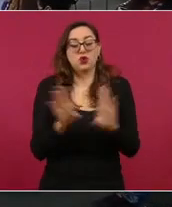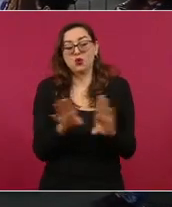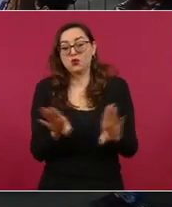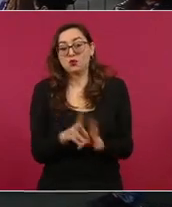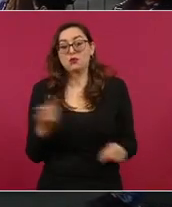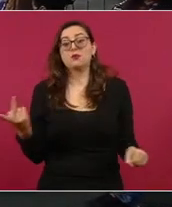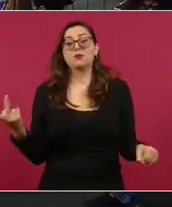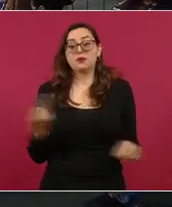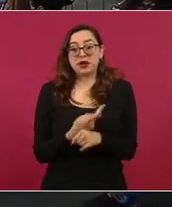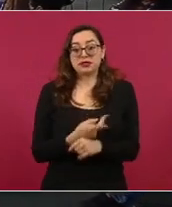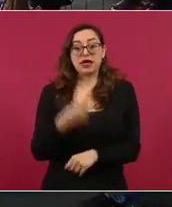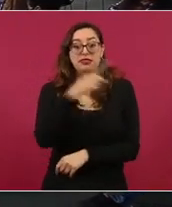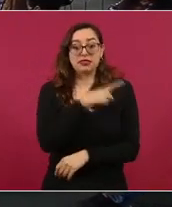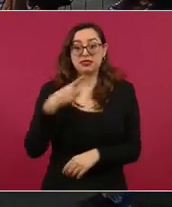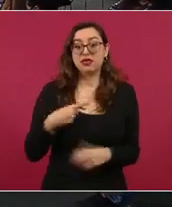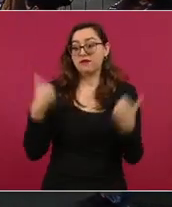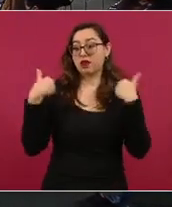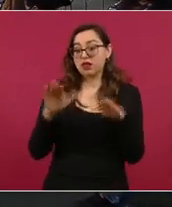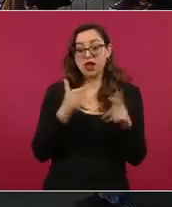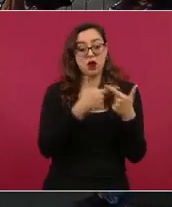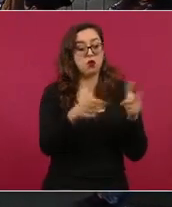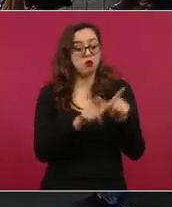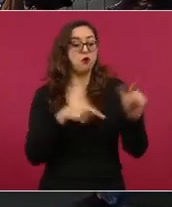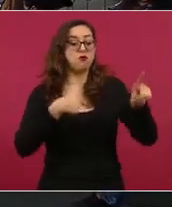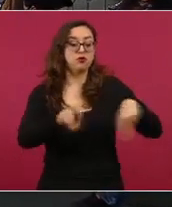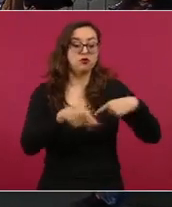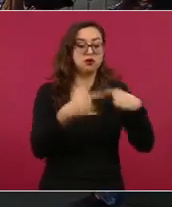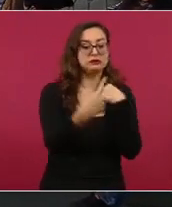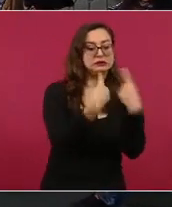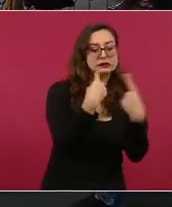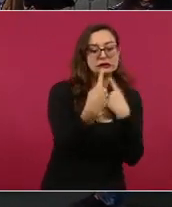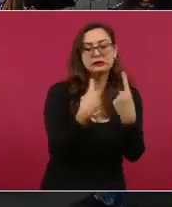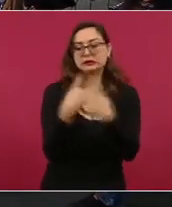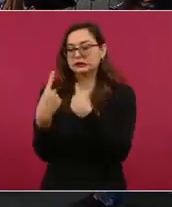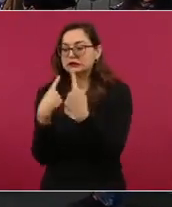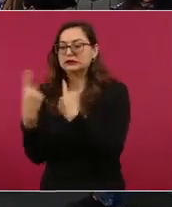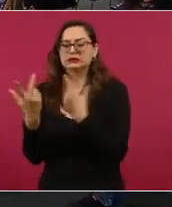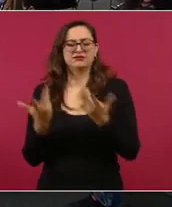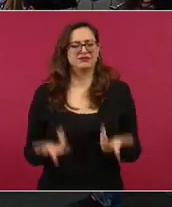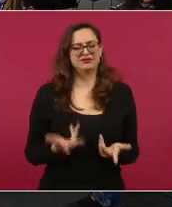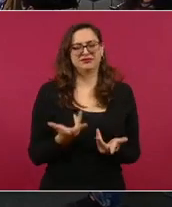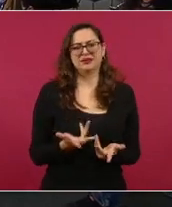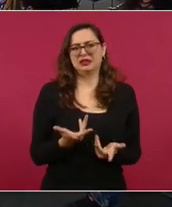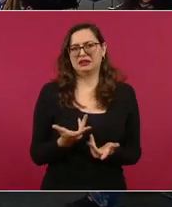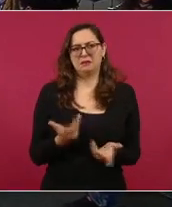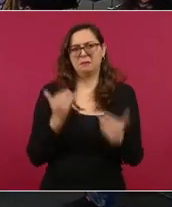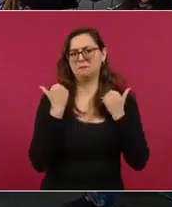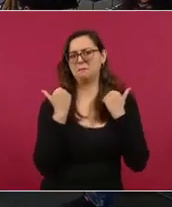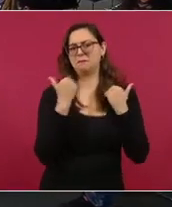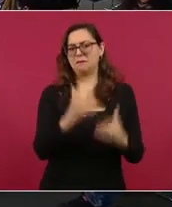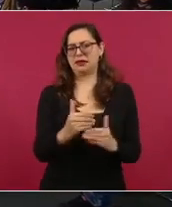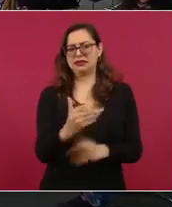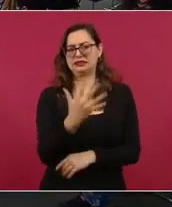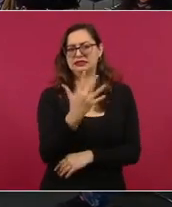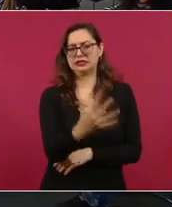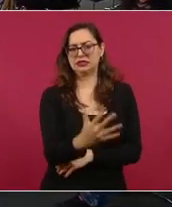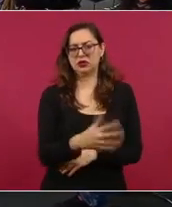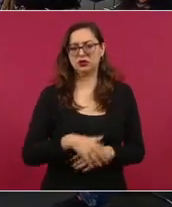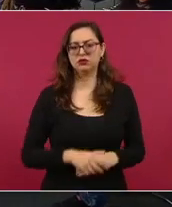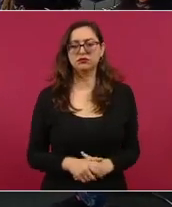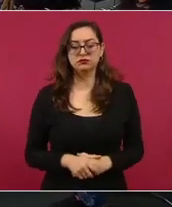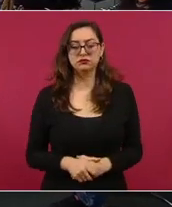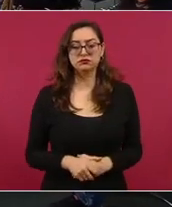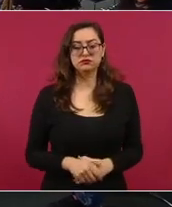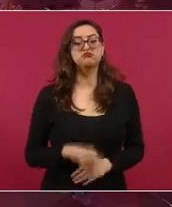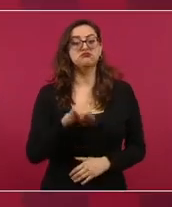los dueños de los equipos de fútbol para que haya menos extranjeros, como ocurrieron los 80, 3 o máximo 5? Es muy bueno